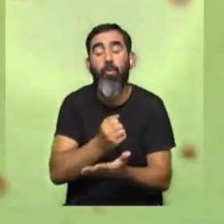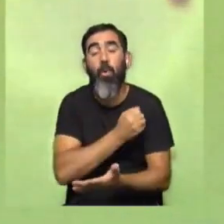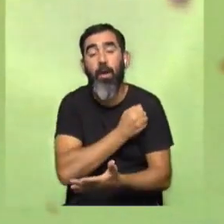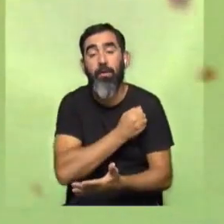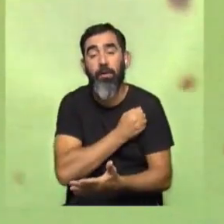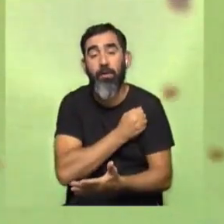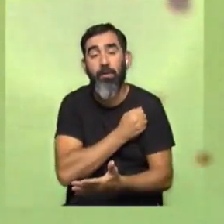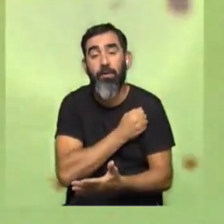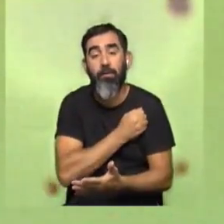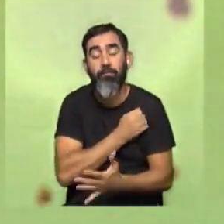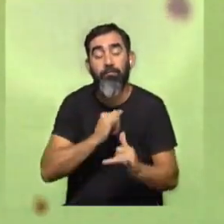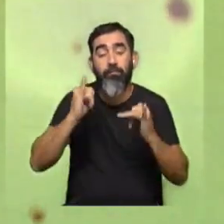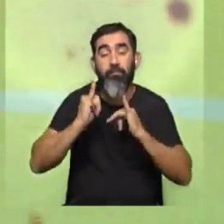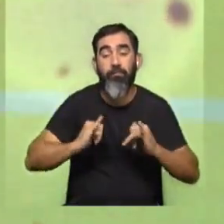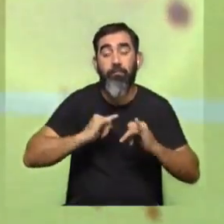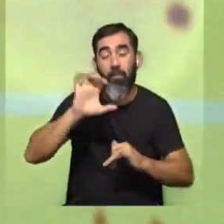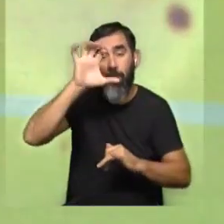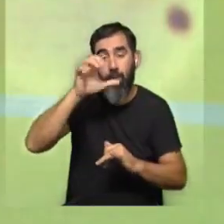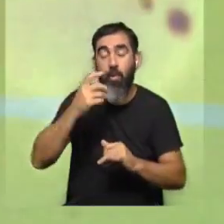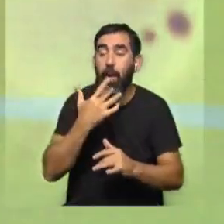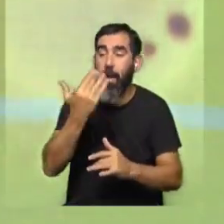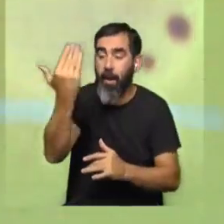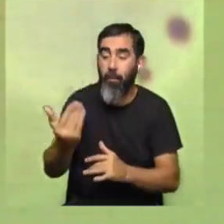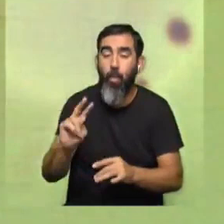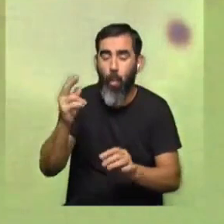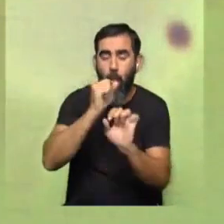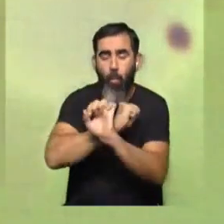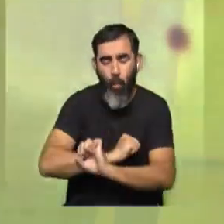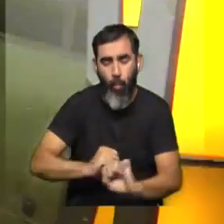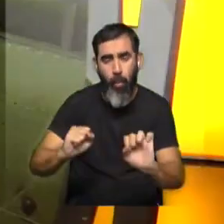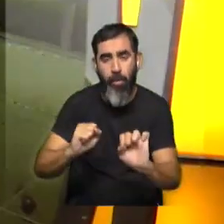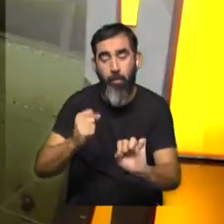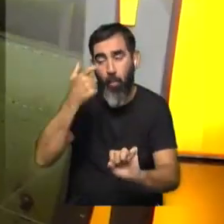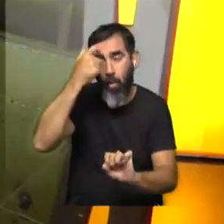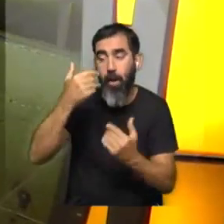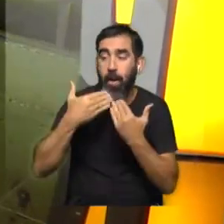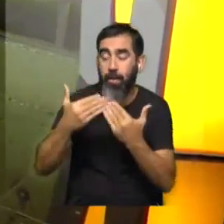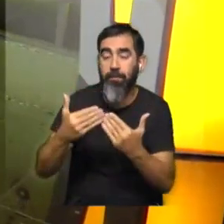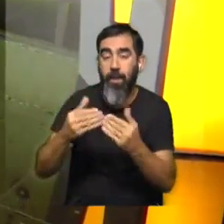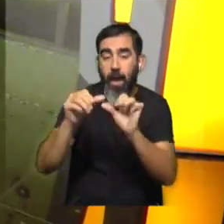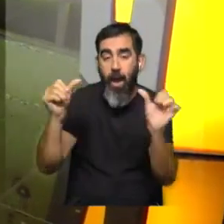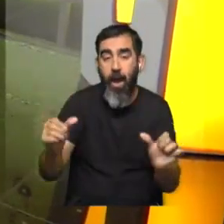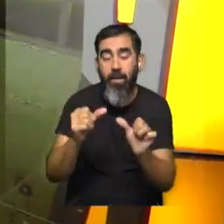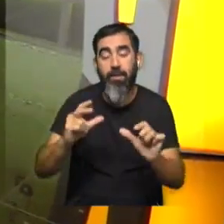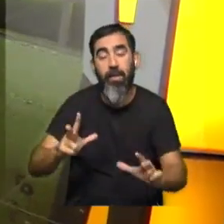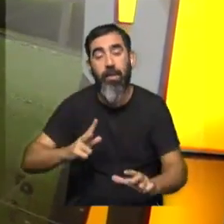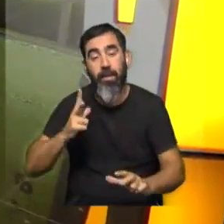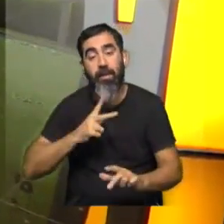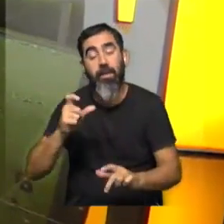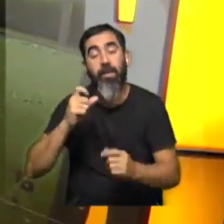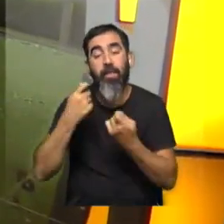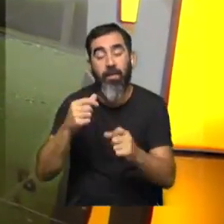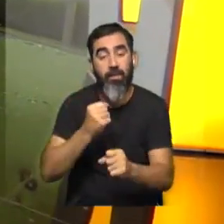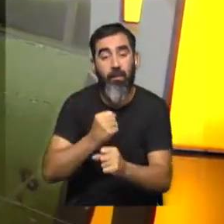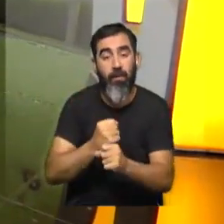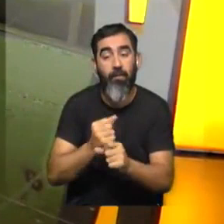y en el Safari Minero, y son un gran ejemplo de cómo Uruguay puede, a partir de la aplicación de la ciencia, generar riquezas y generar trabajo.